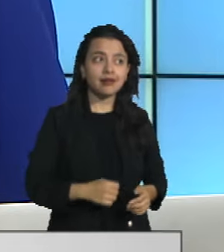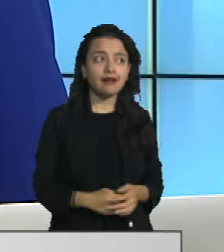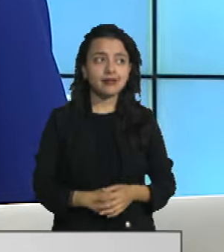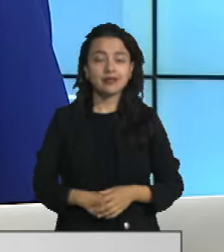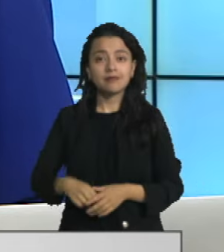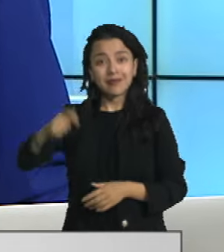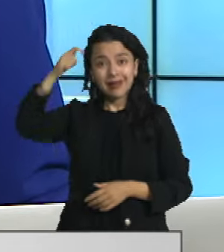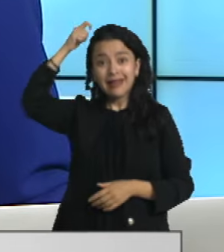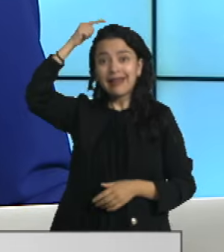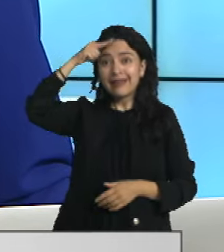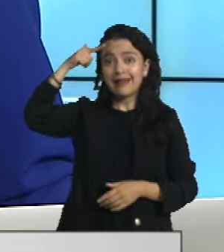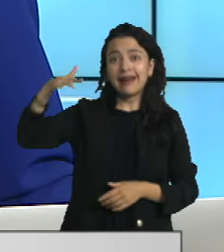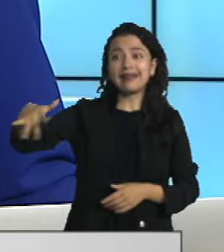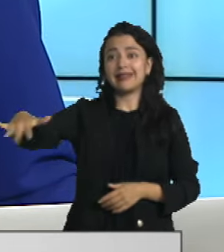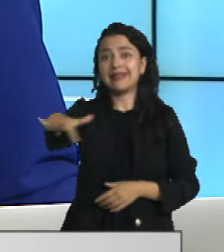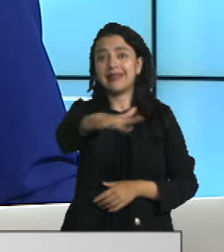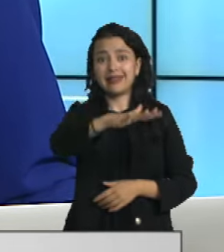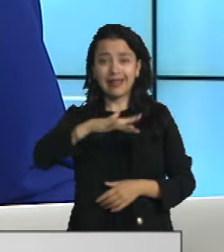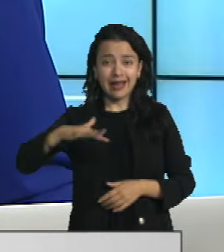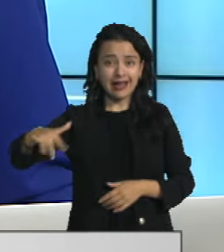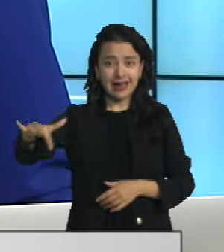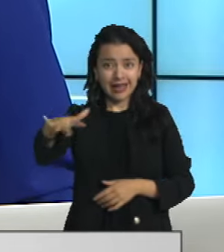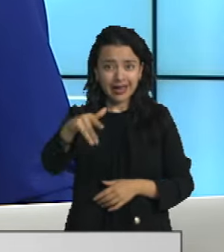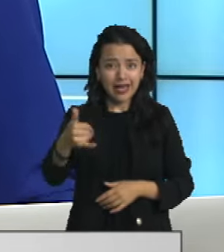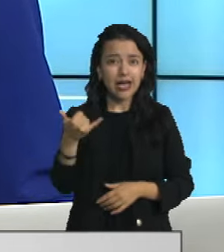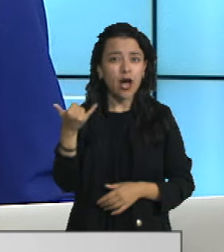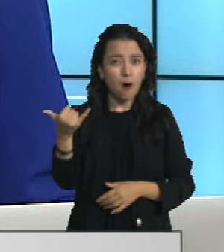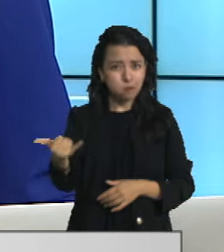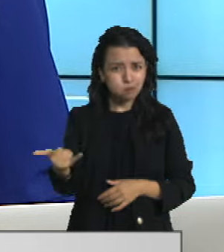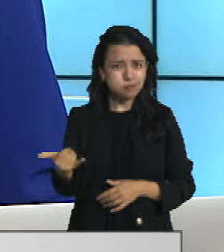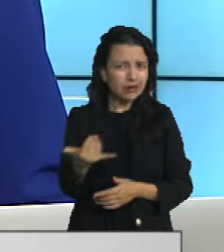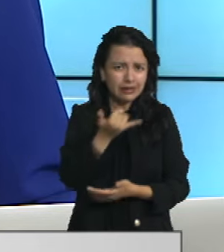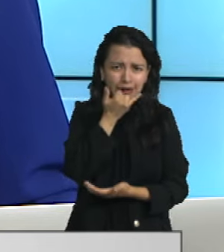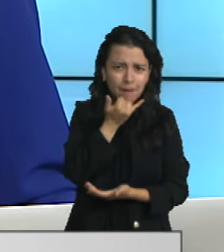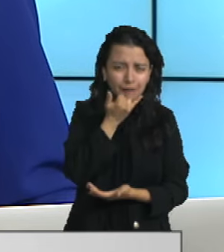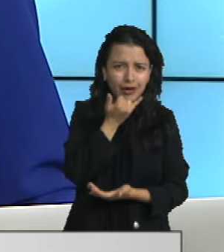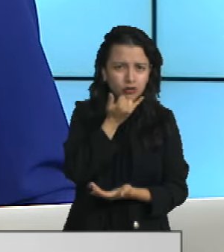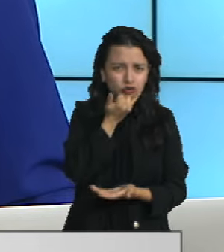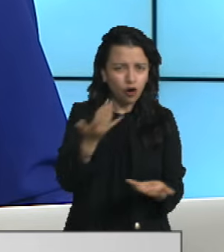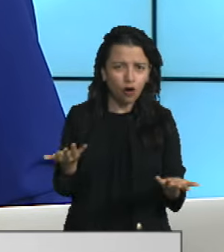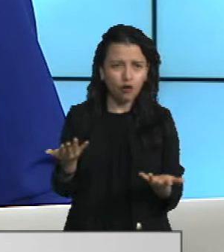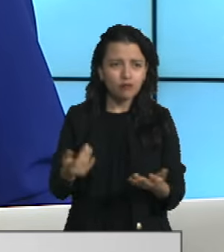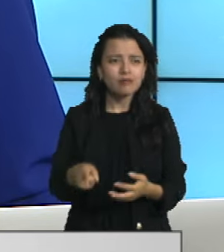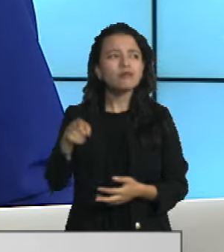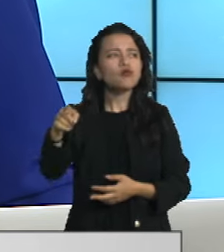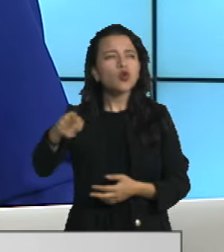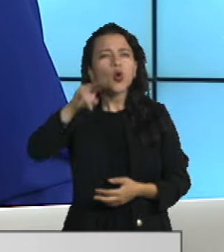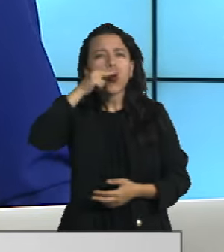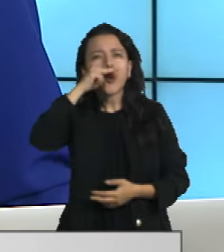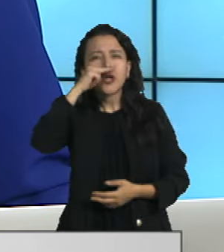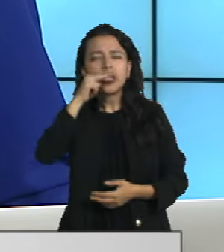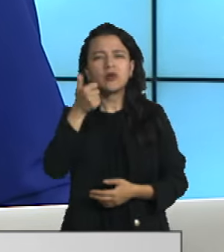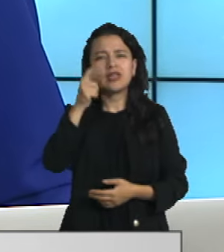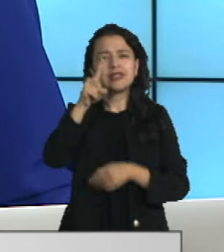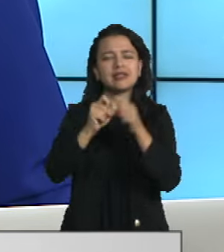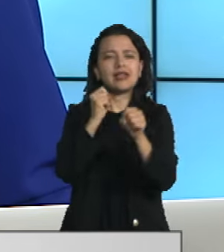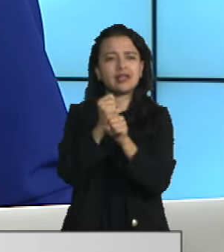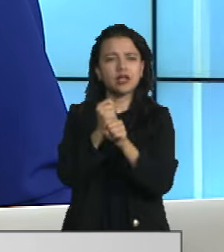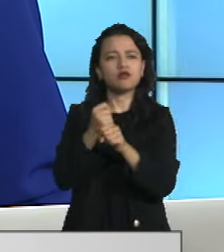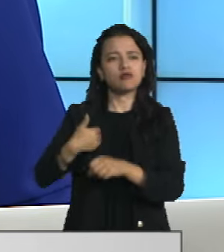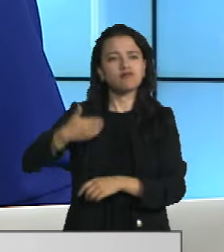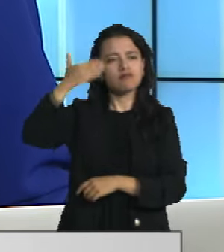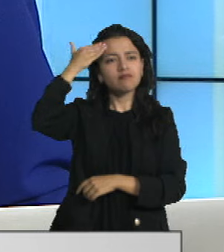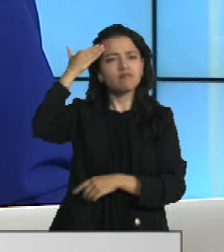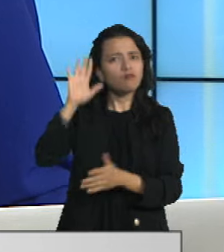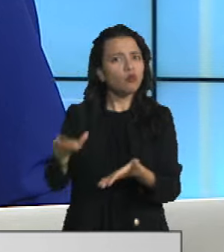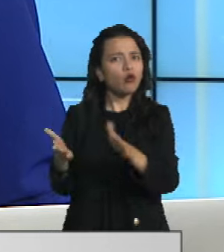muy pendientes de estas informaciones desde la capital de Antioquia. Ahora nos vamos a Cartagena porque allí un menor de 16